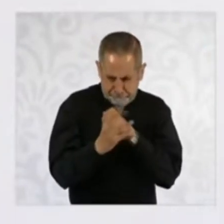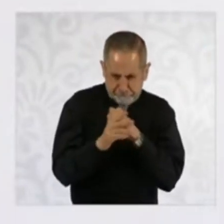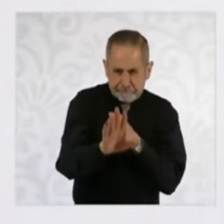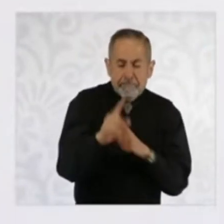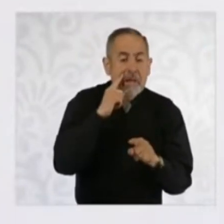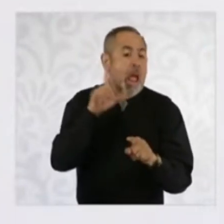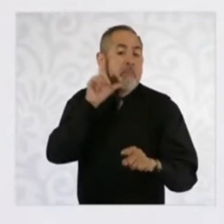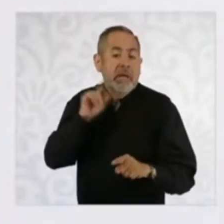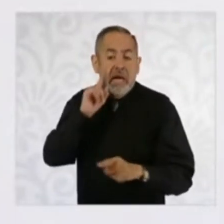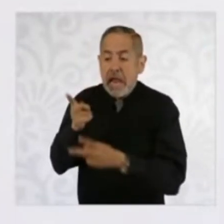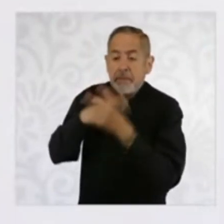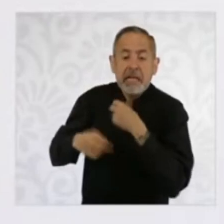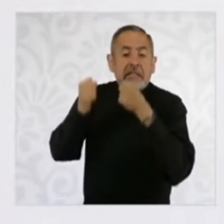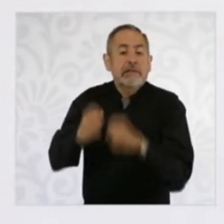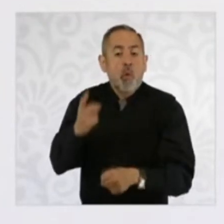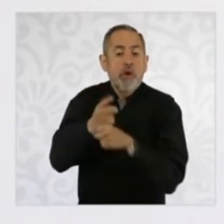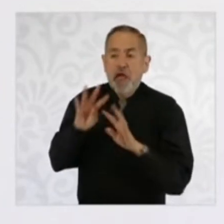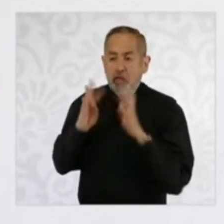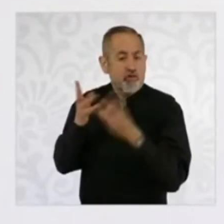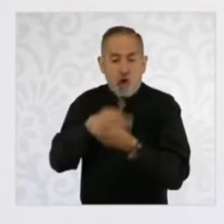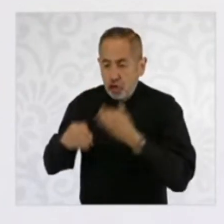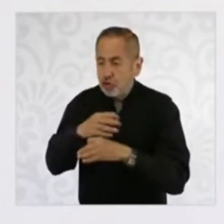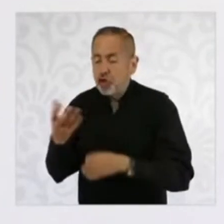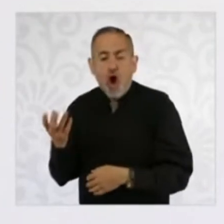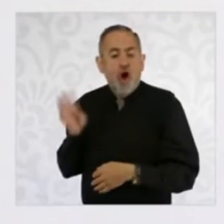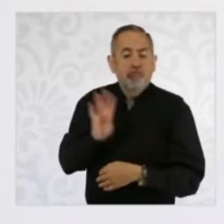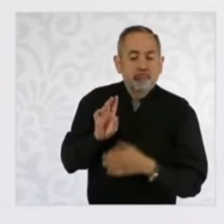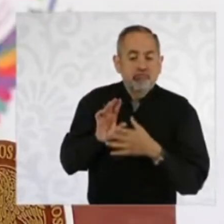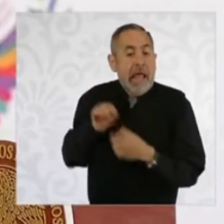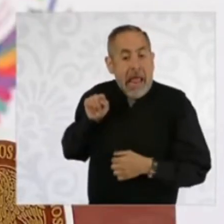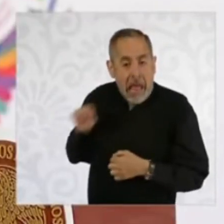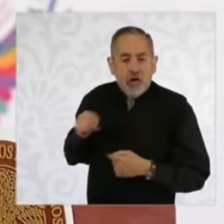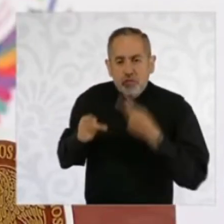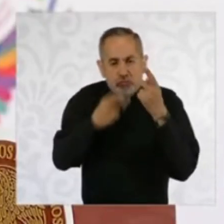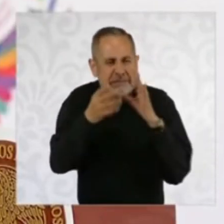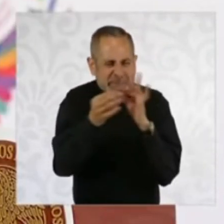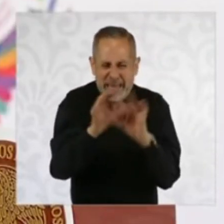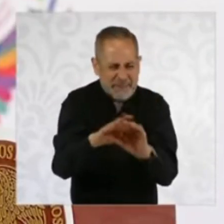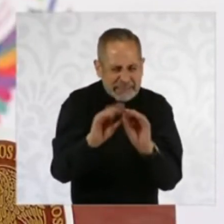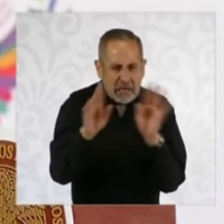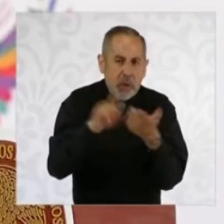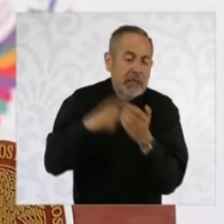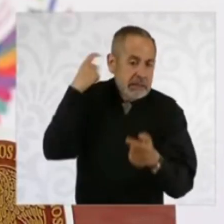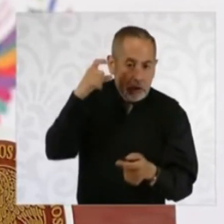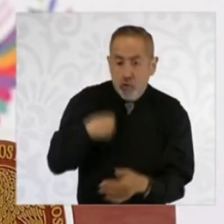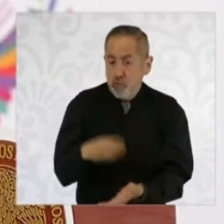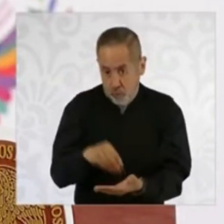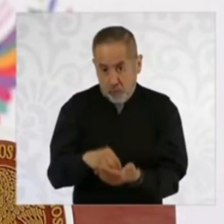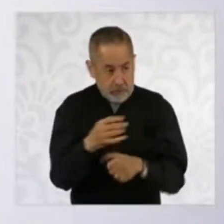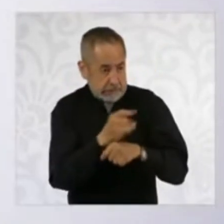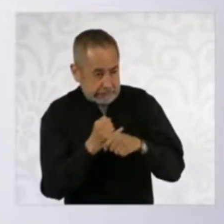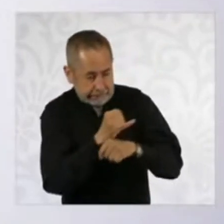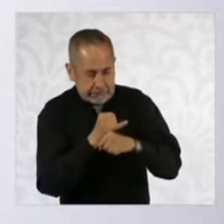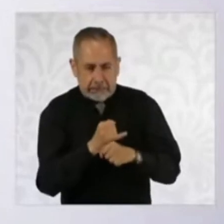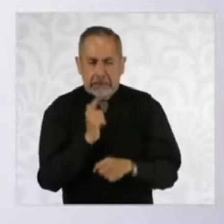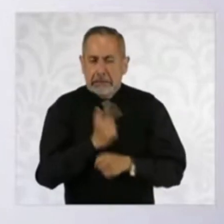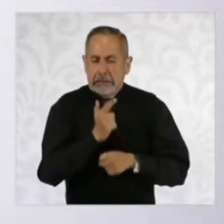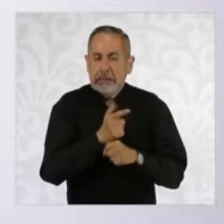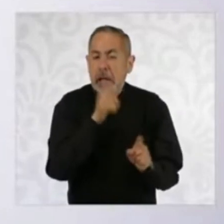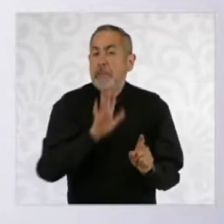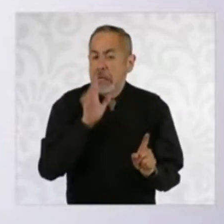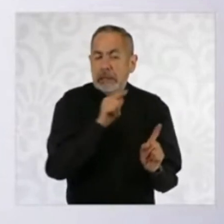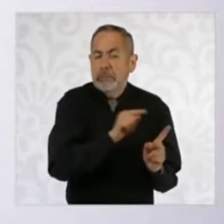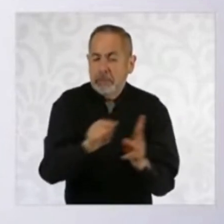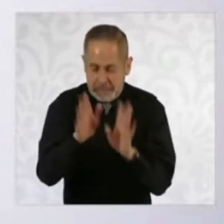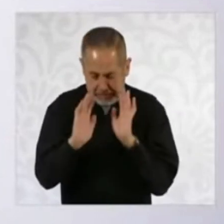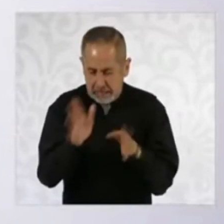el Gabinete de Seguridad y puede explicar con mayor detalle el tema de Querétaro. Se está investigando y hay varias líneas de